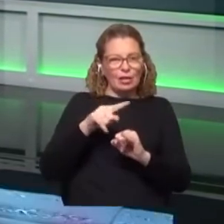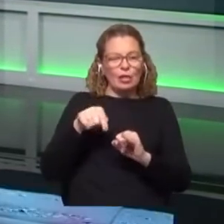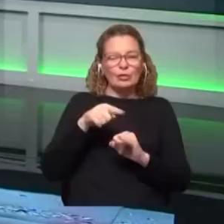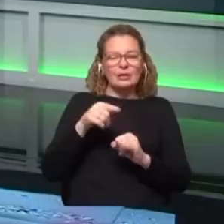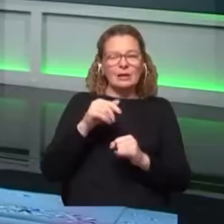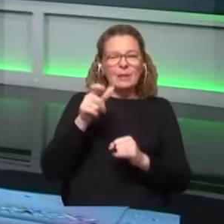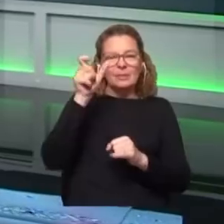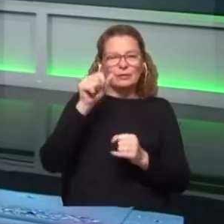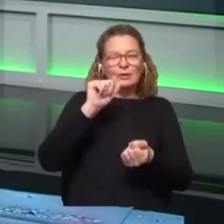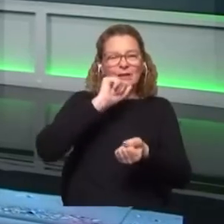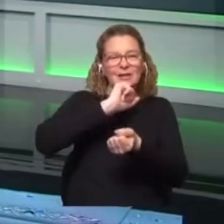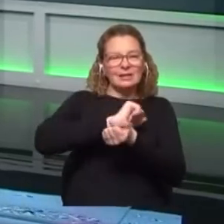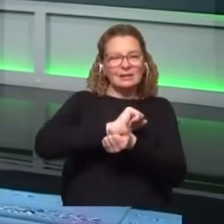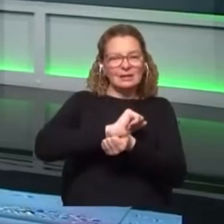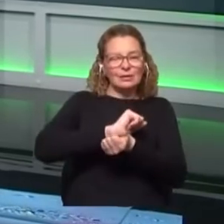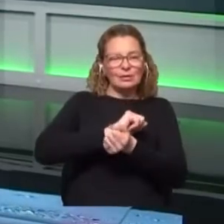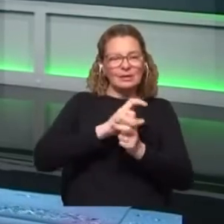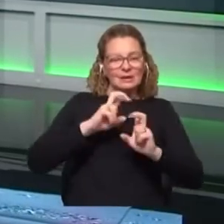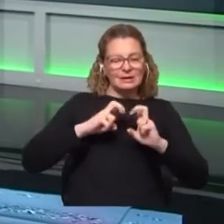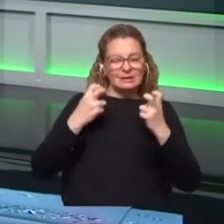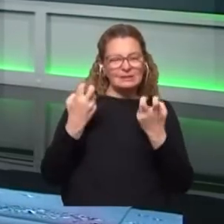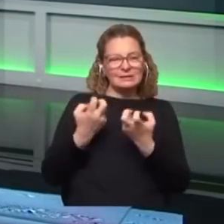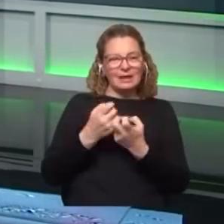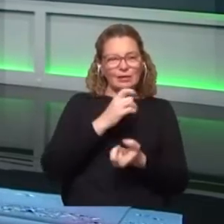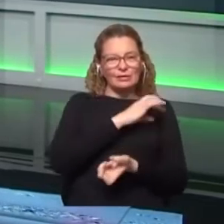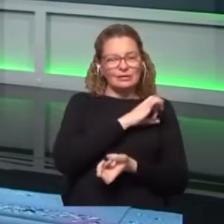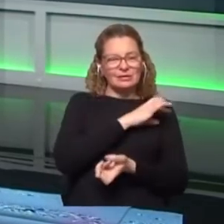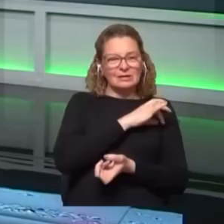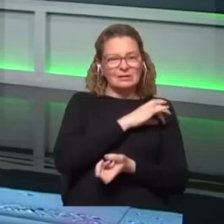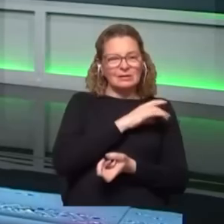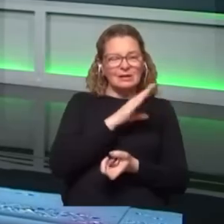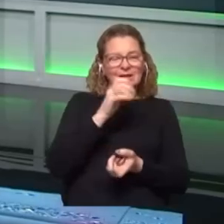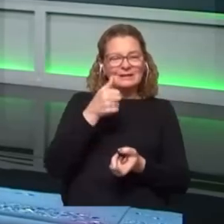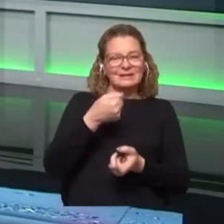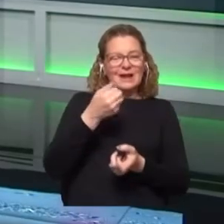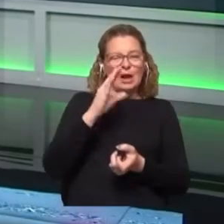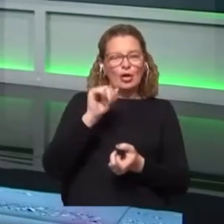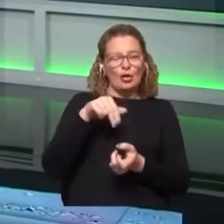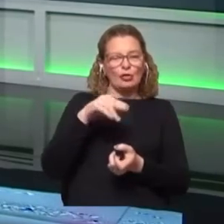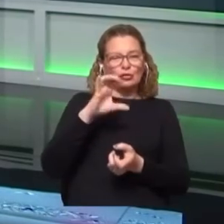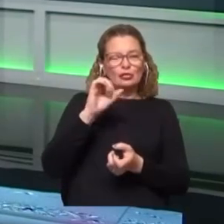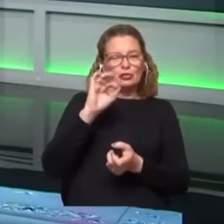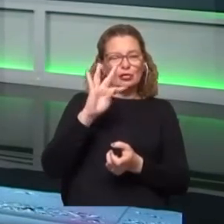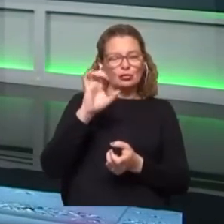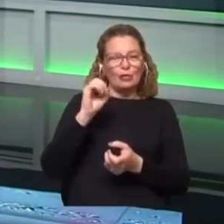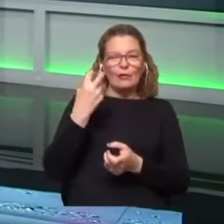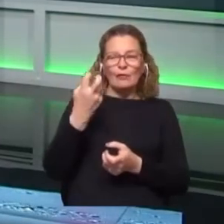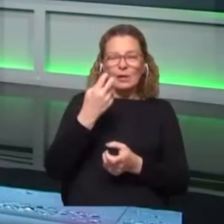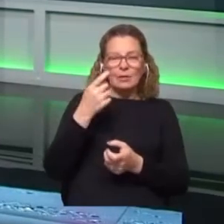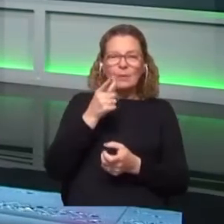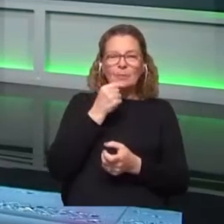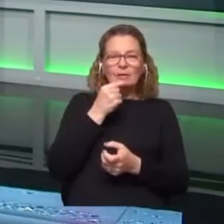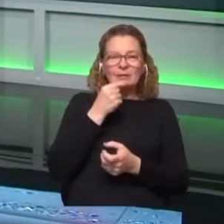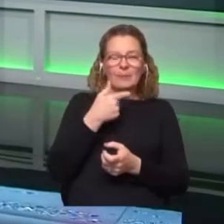las personas que estaban detenidas en el estadio Nacional de chile el brigadier Hernán Chacón Soto cuando fue a buscarlo a la policía decidió